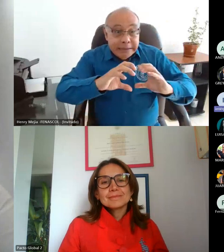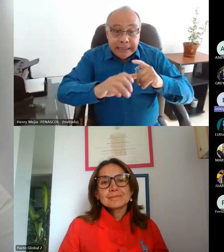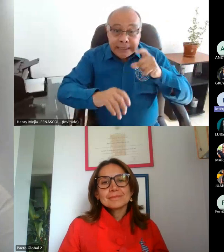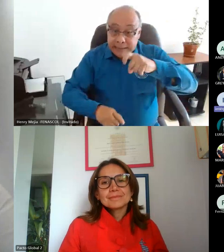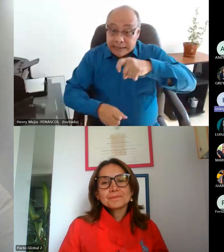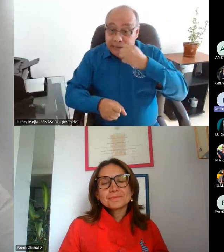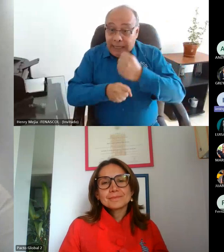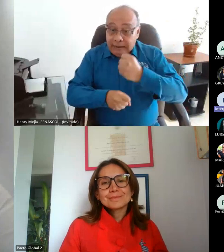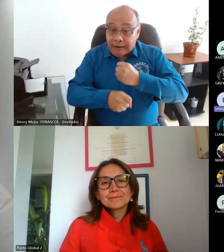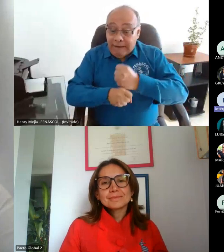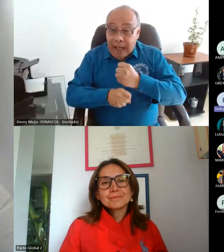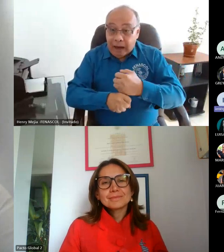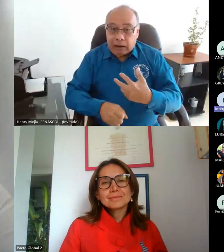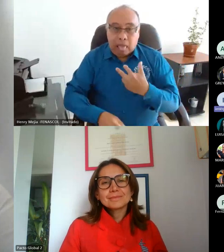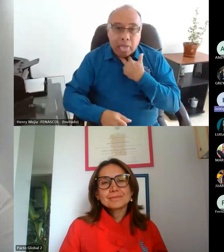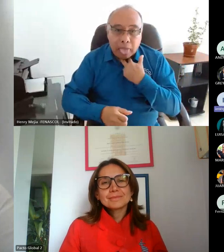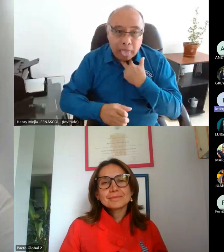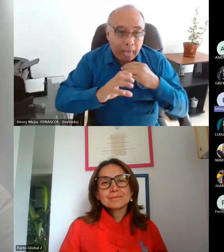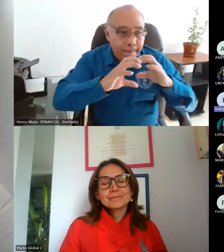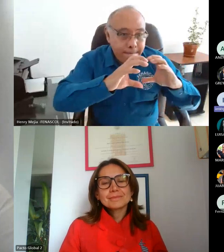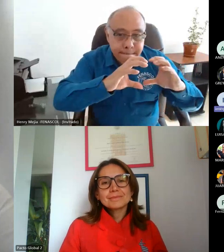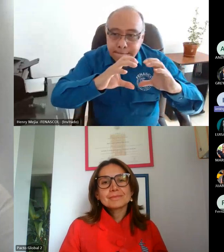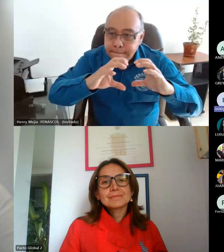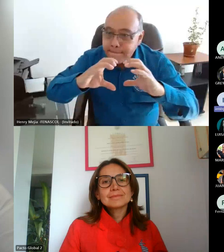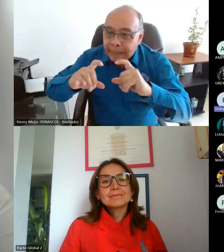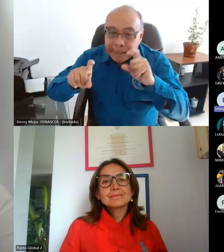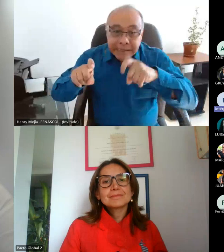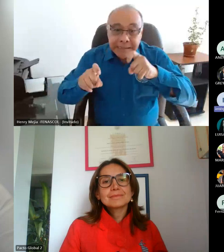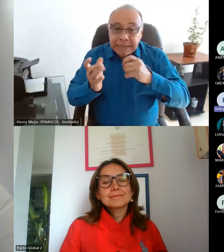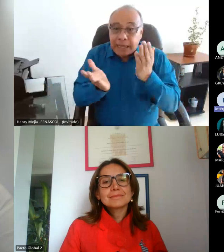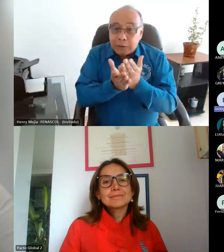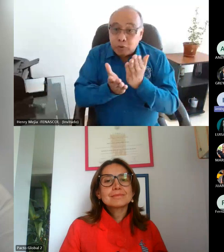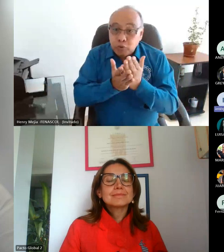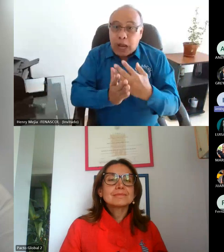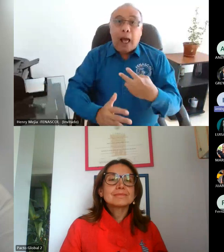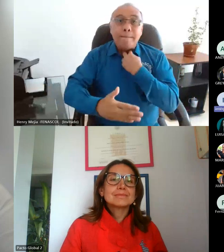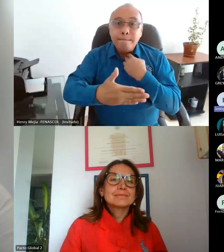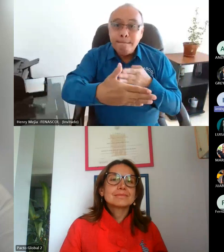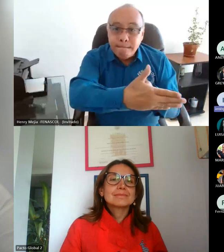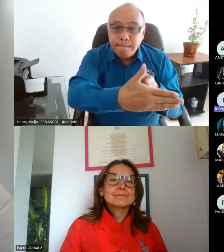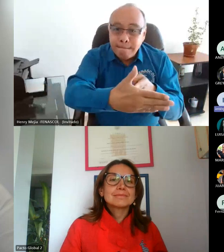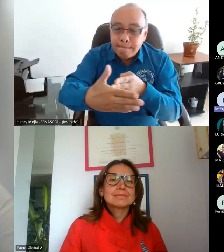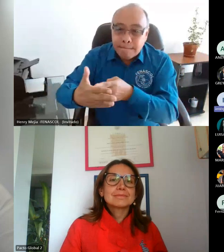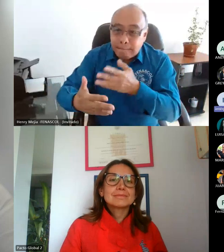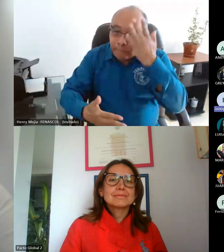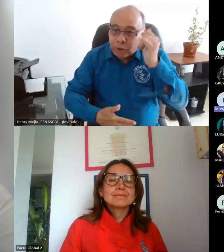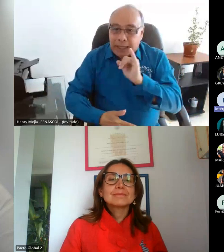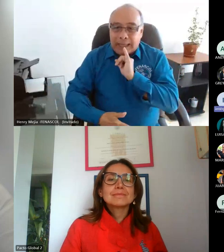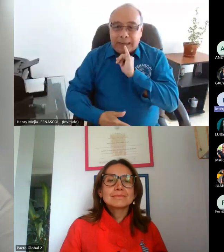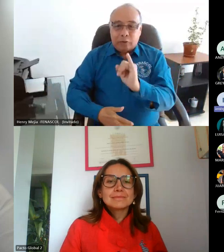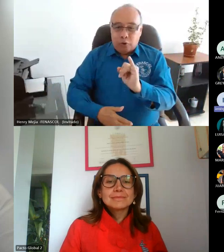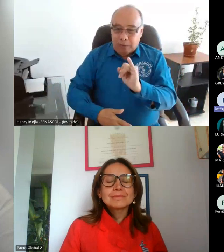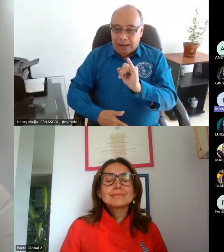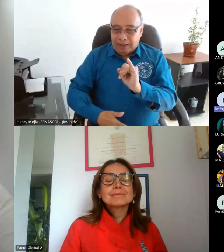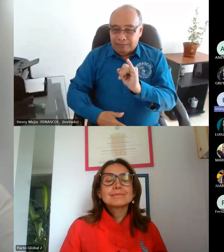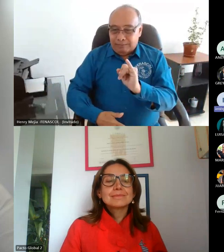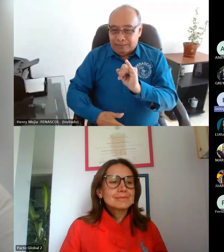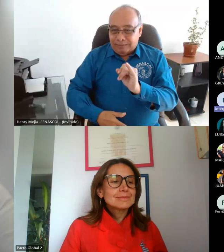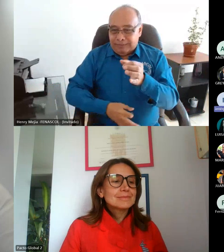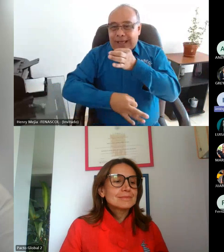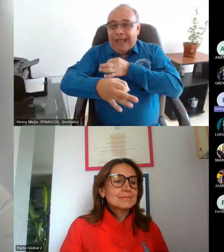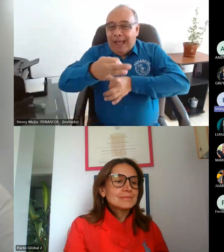o si viajan a Estados Unidos y no saben inl y requieren trabajar Se ven un poco maniatados porque o si necesitan